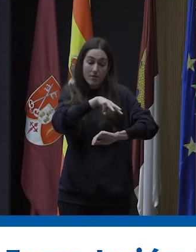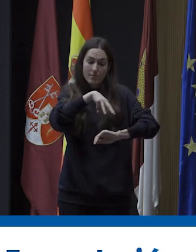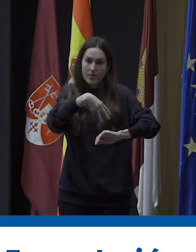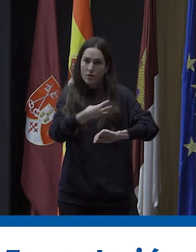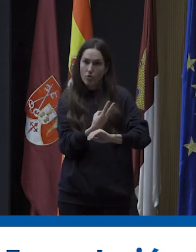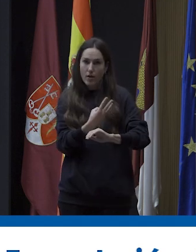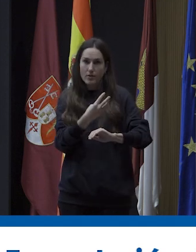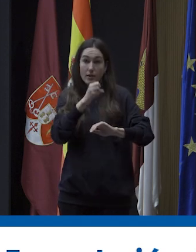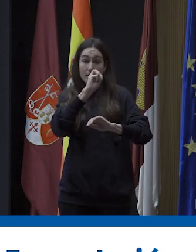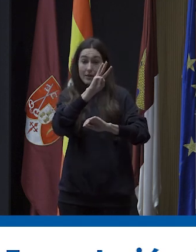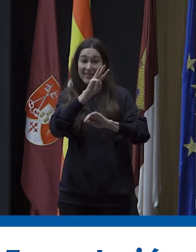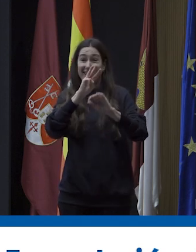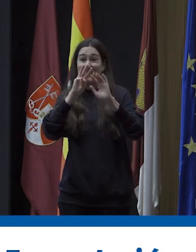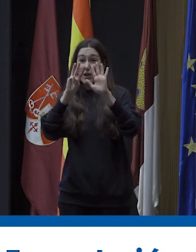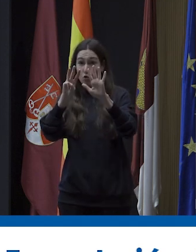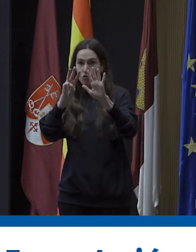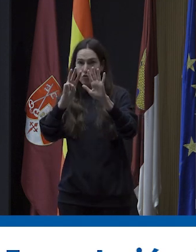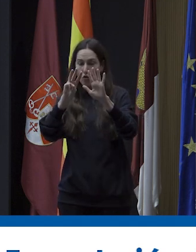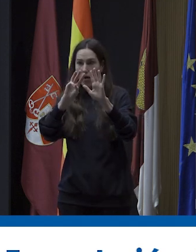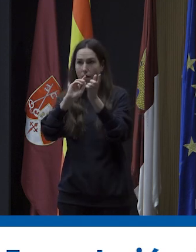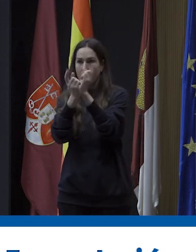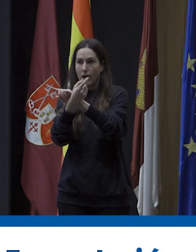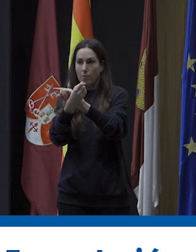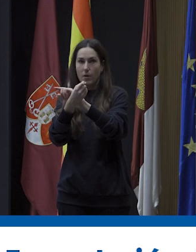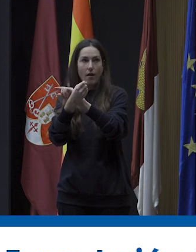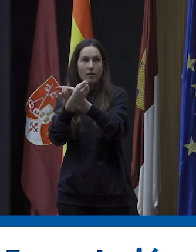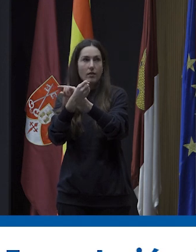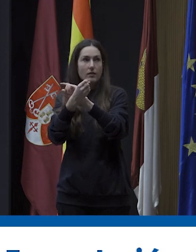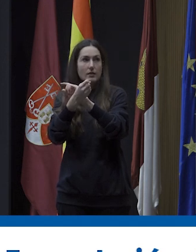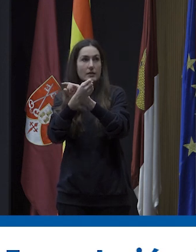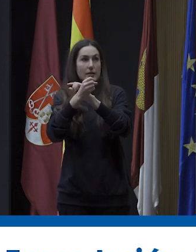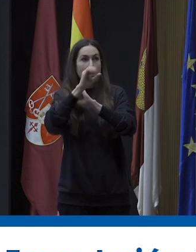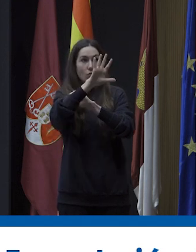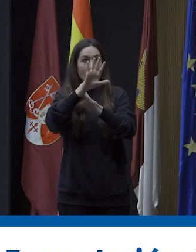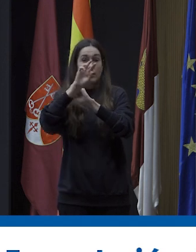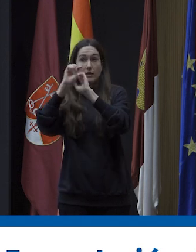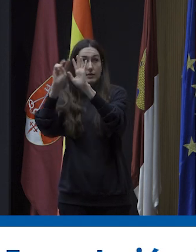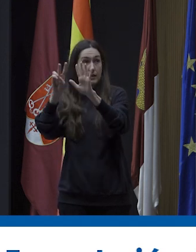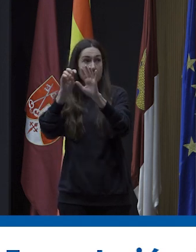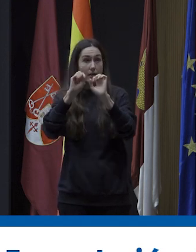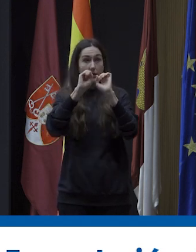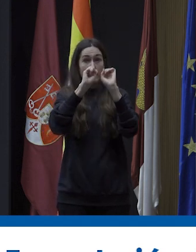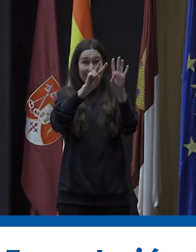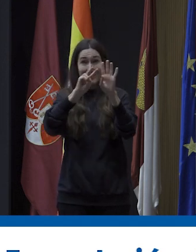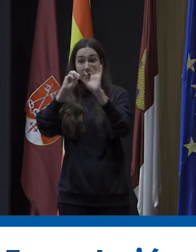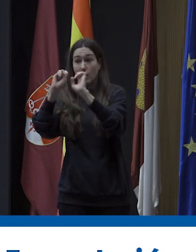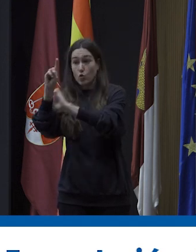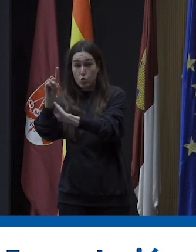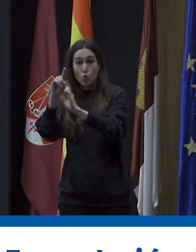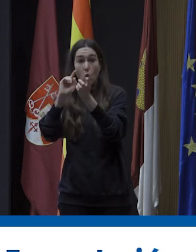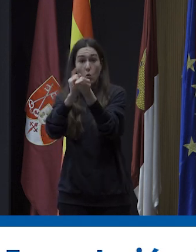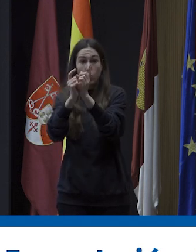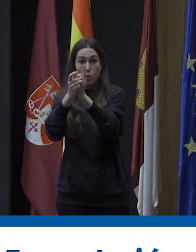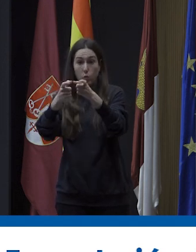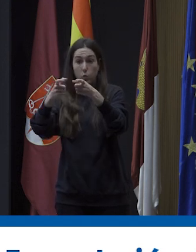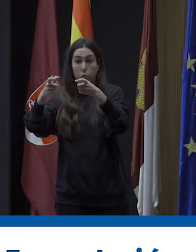al 57%. Después de 6 horas al 71%. Es decir, que hay un factor muy tiempo dependiente.